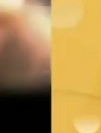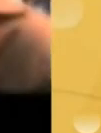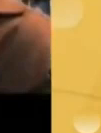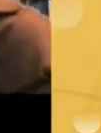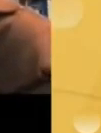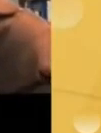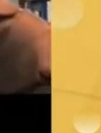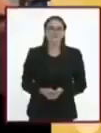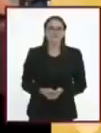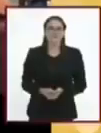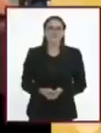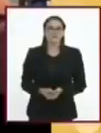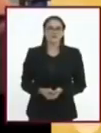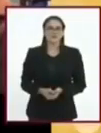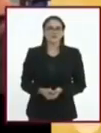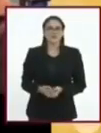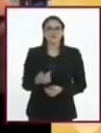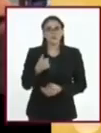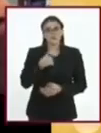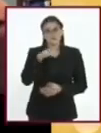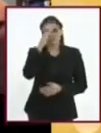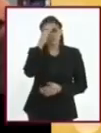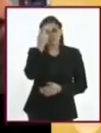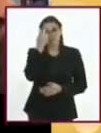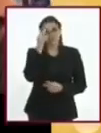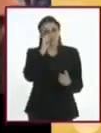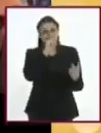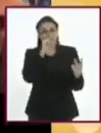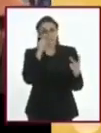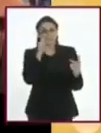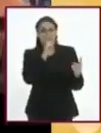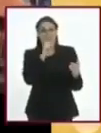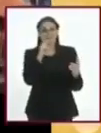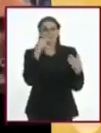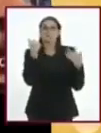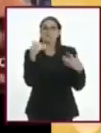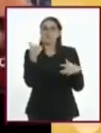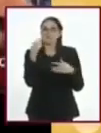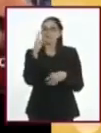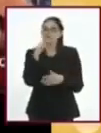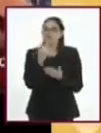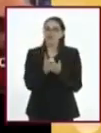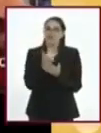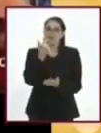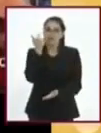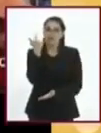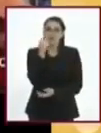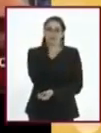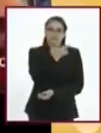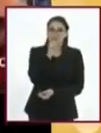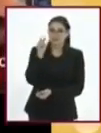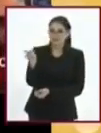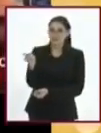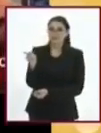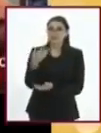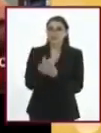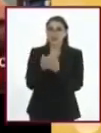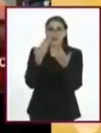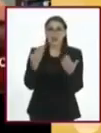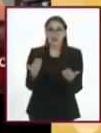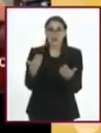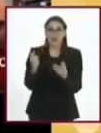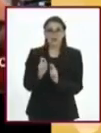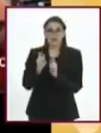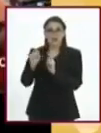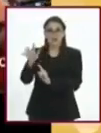Yo creo que la perspectiva es bastante grave, bastante grave. Gran parte de los subsidios que se están dando en la actualidad al campo o